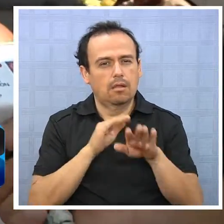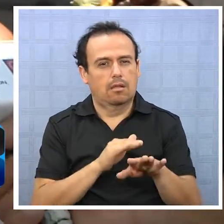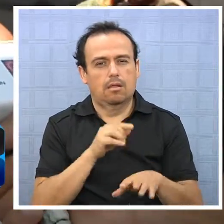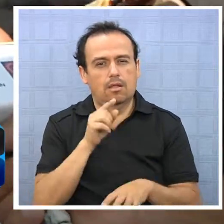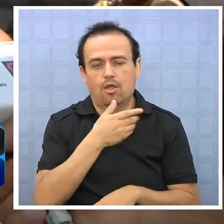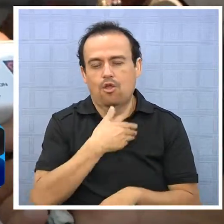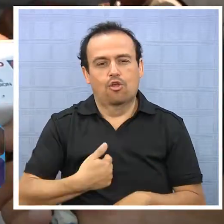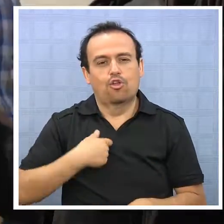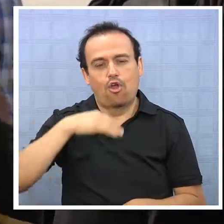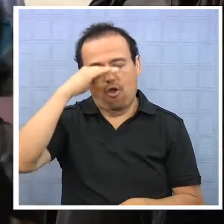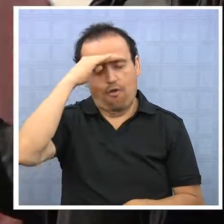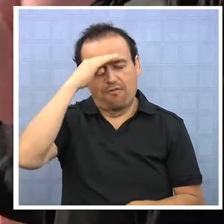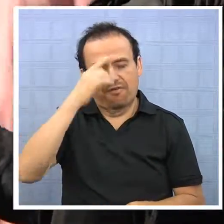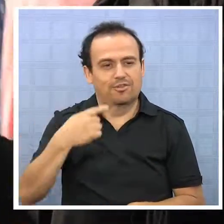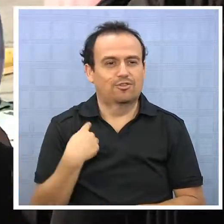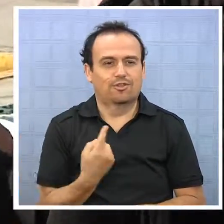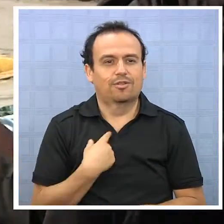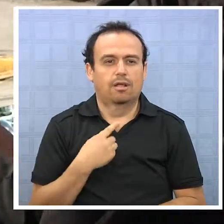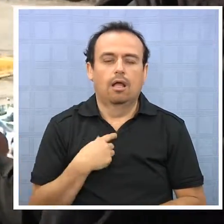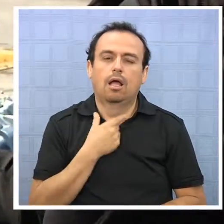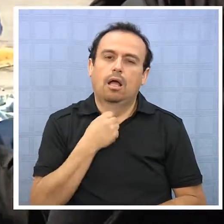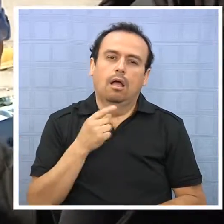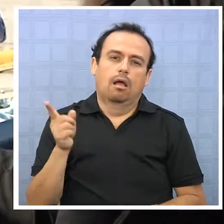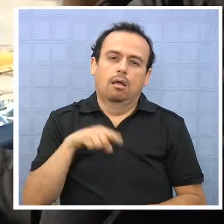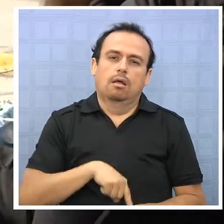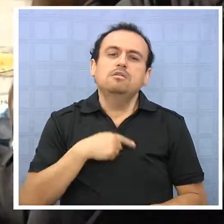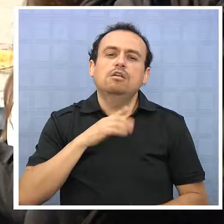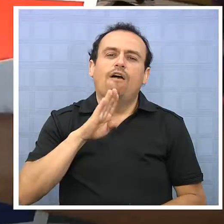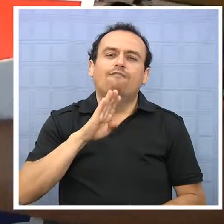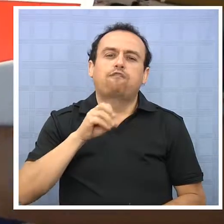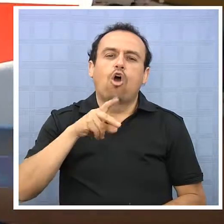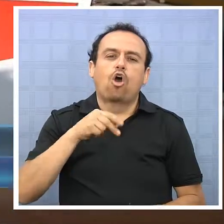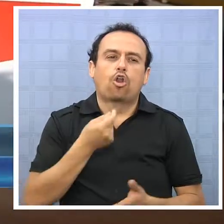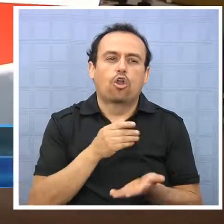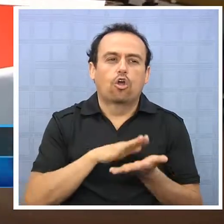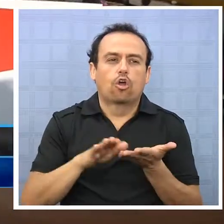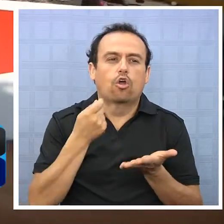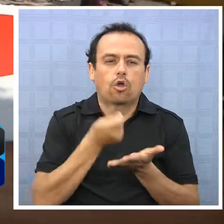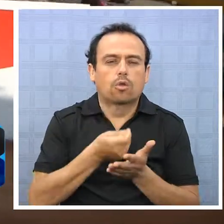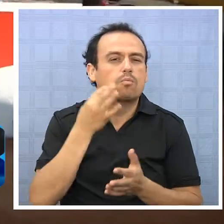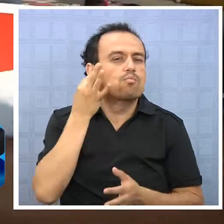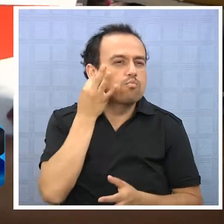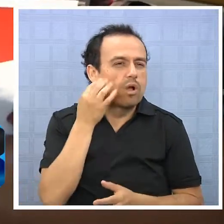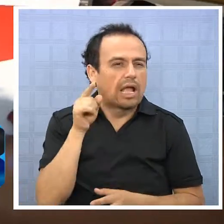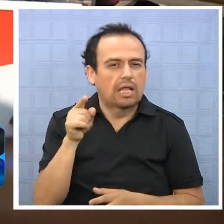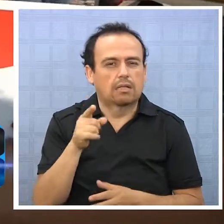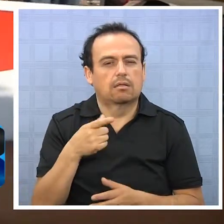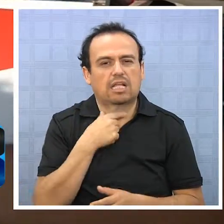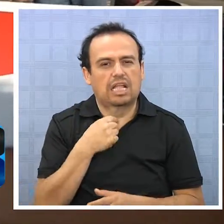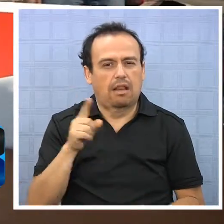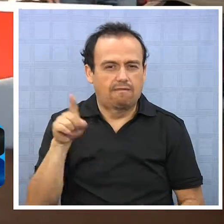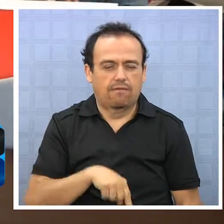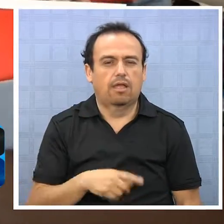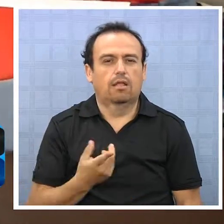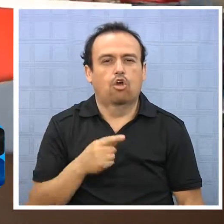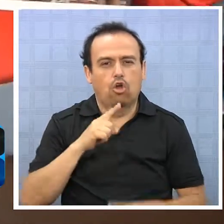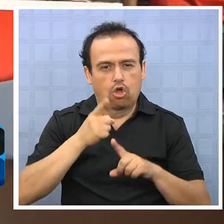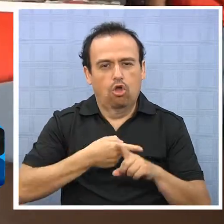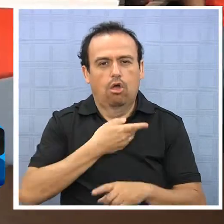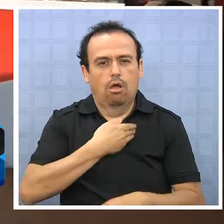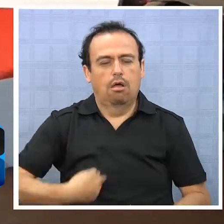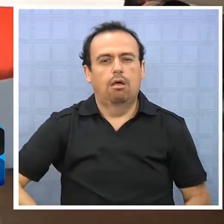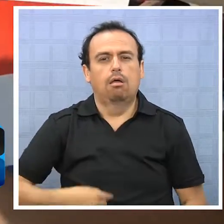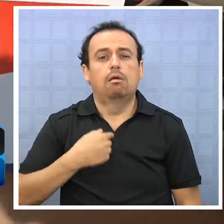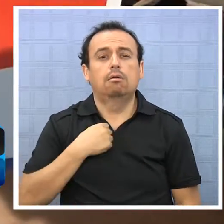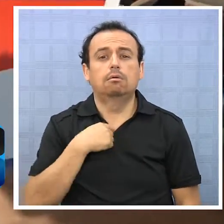100% confíar en nosotras que vuelva que nos dé el bono y todo no tanto interés por el bono como mujer que que somos todas las